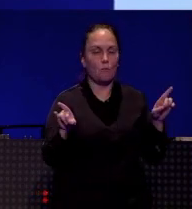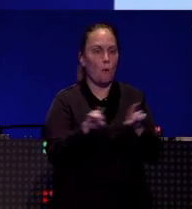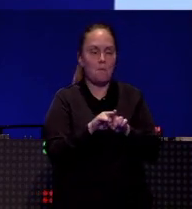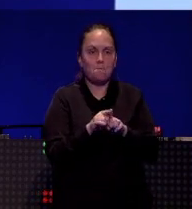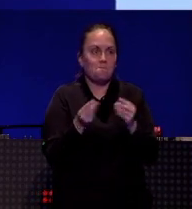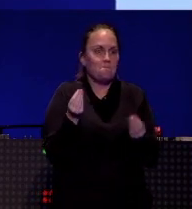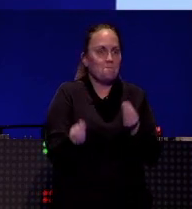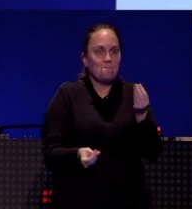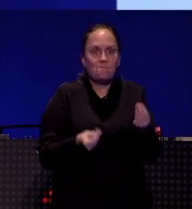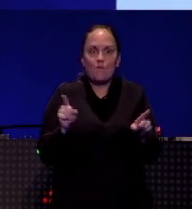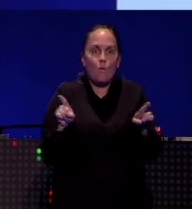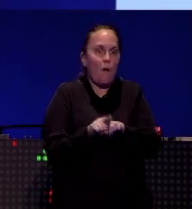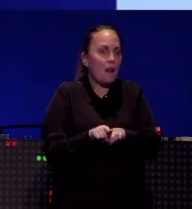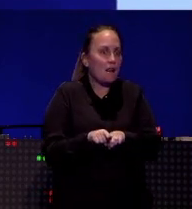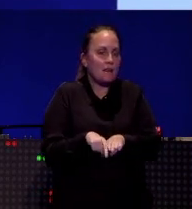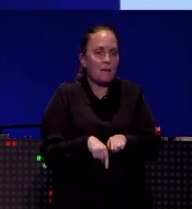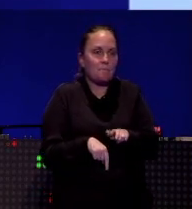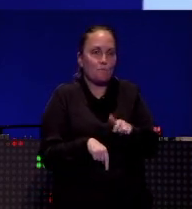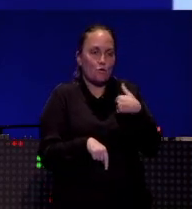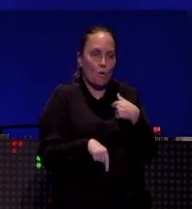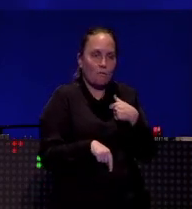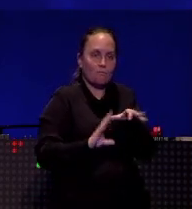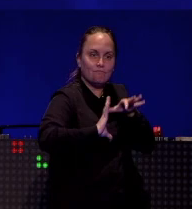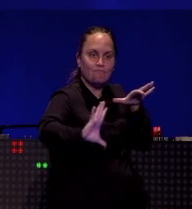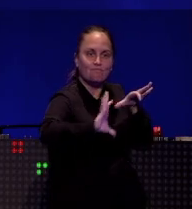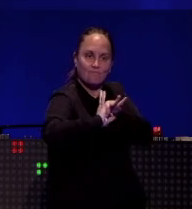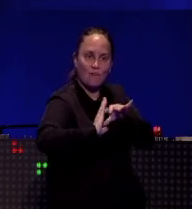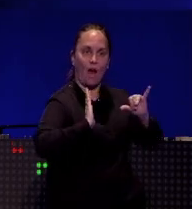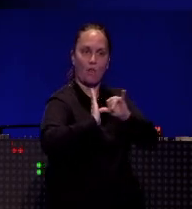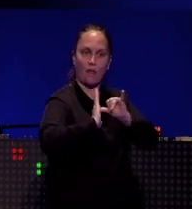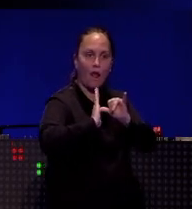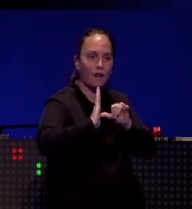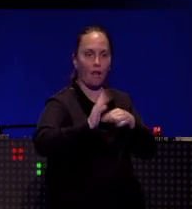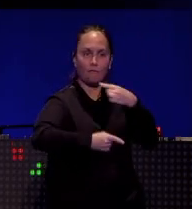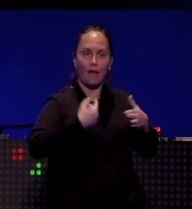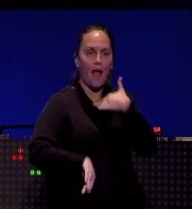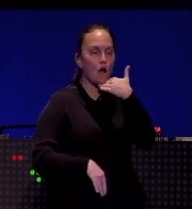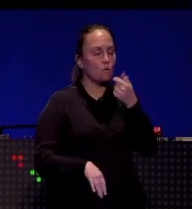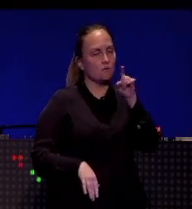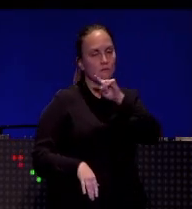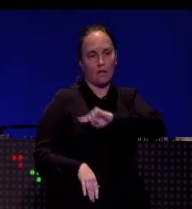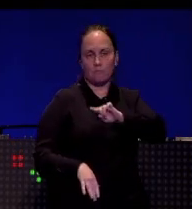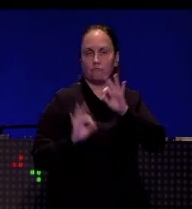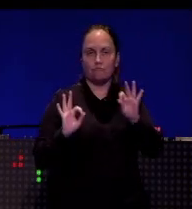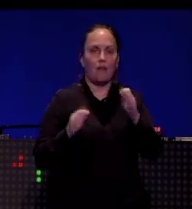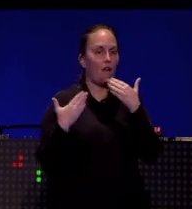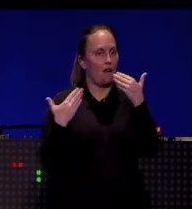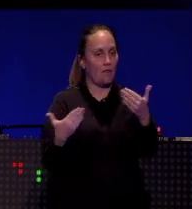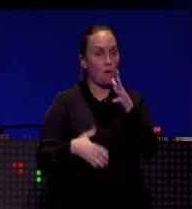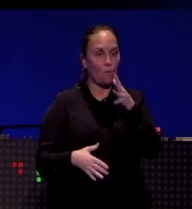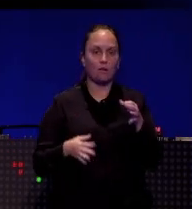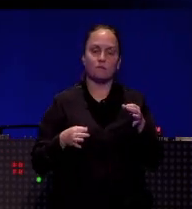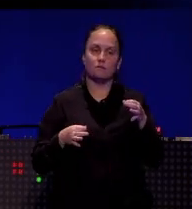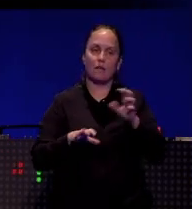como como si fuera una persona cercana a ellos que a mi eso yo siempre estoy muy agradecida porque generalmente te da